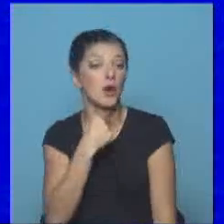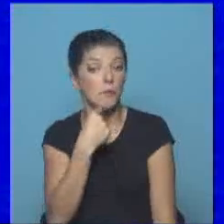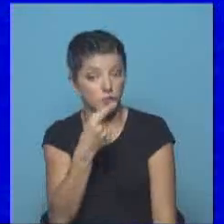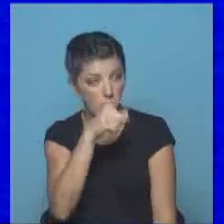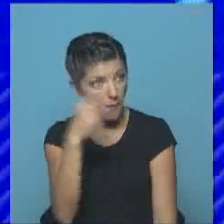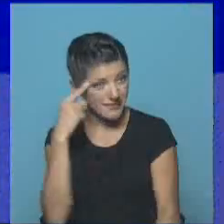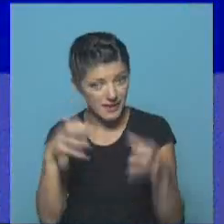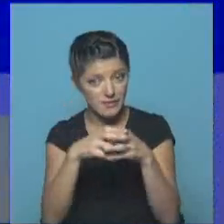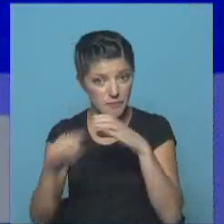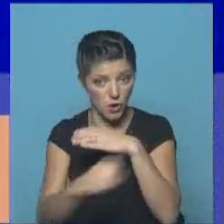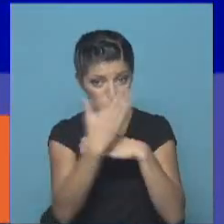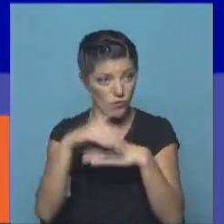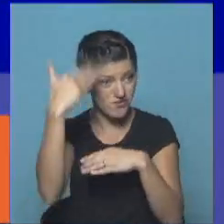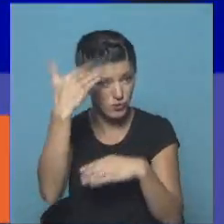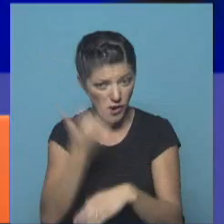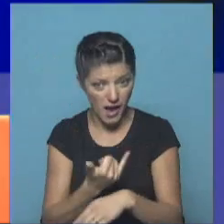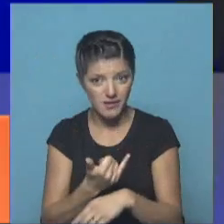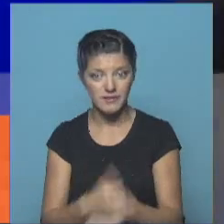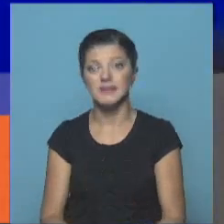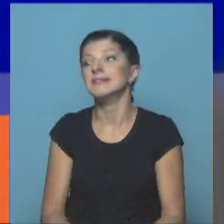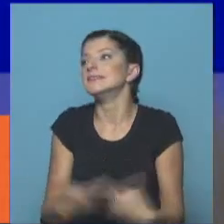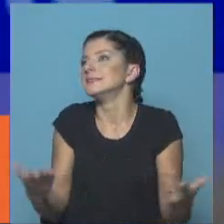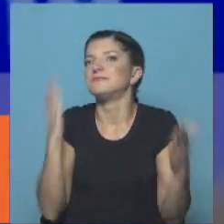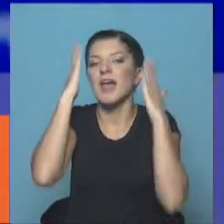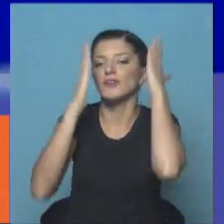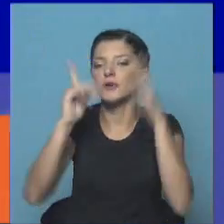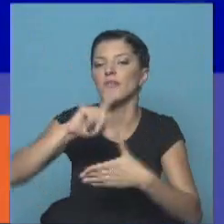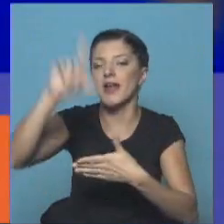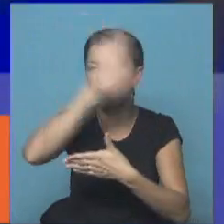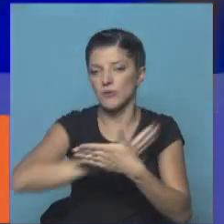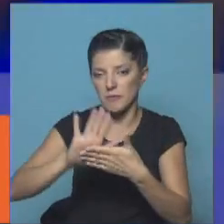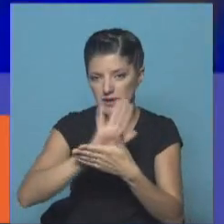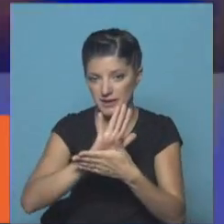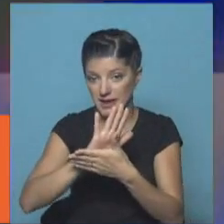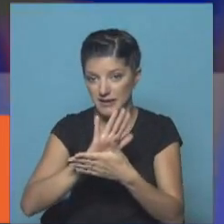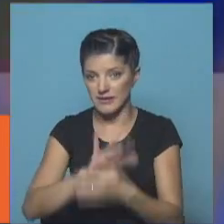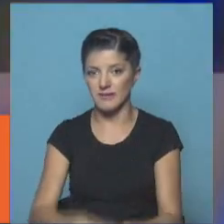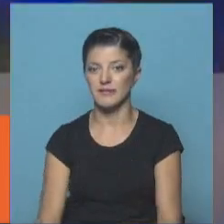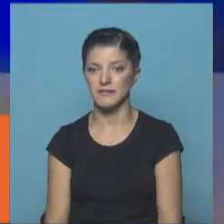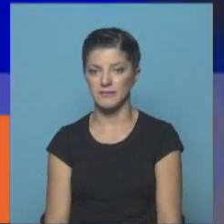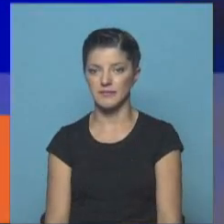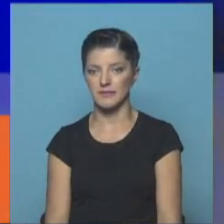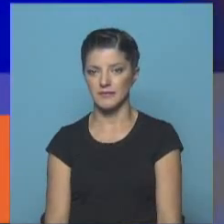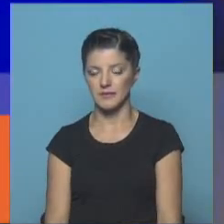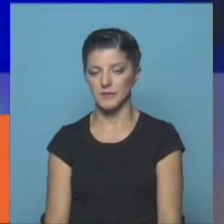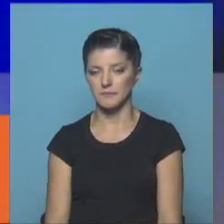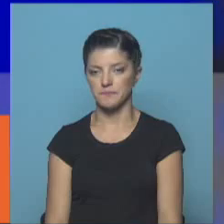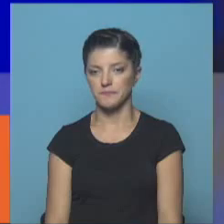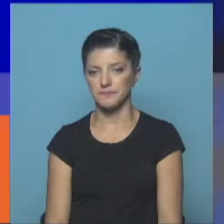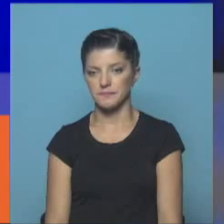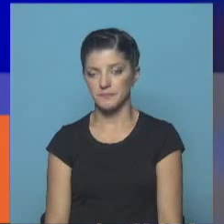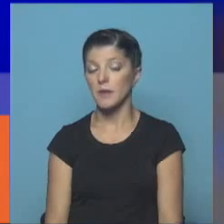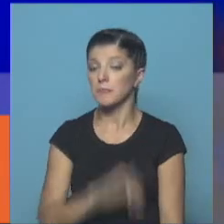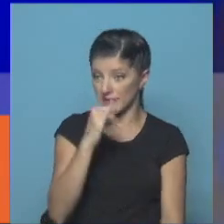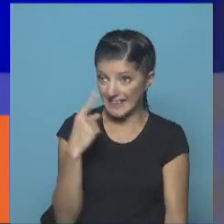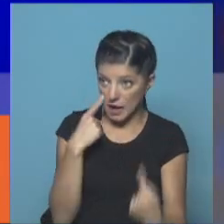Mercosur tiene futuro. Bueno, es el sueño latinoamericano, la unidad latinoamericana hasta nos recorre desde la independencia, pero sin dudas, obviamente, es